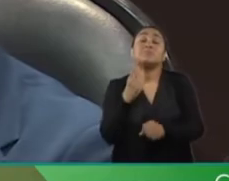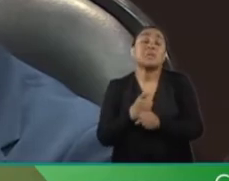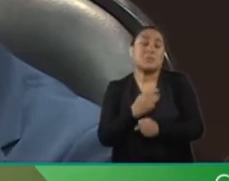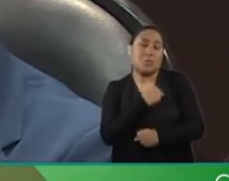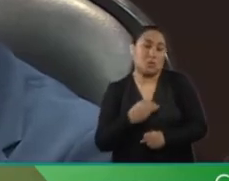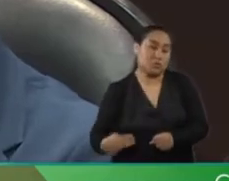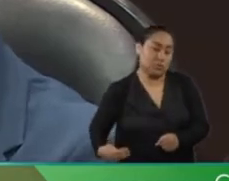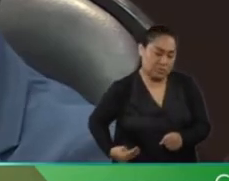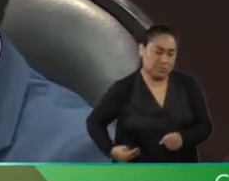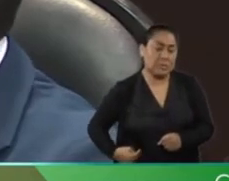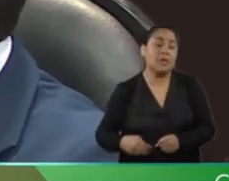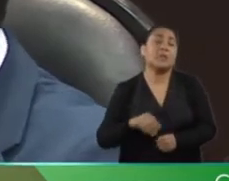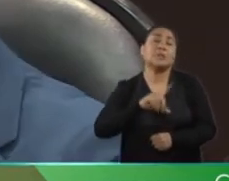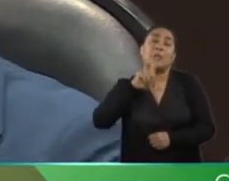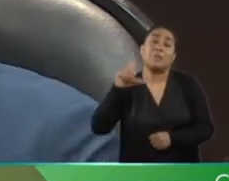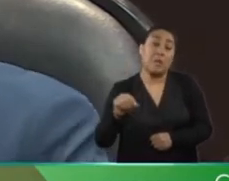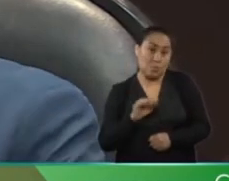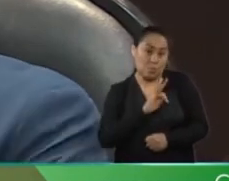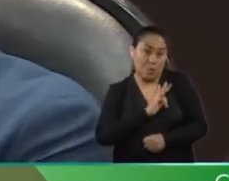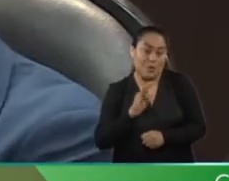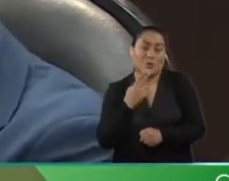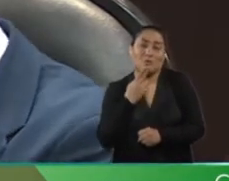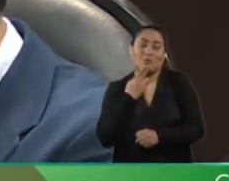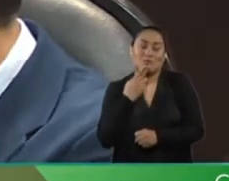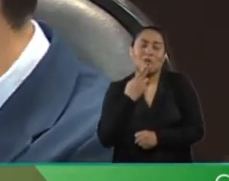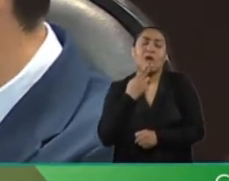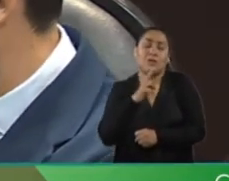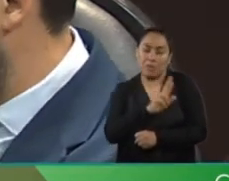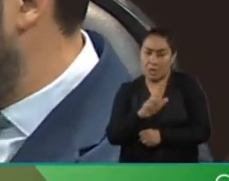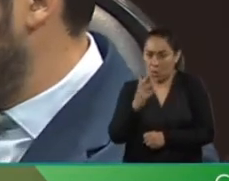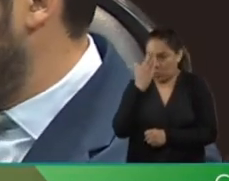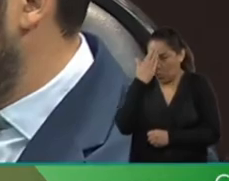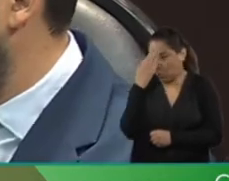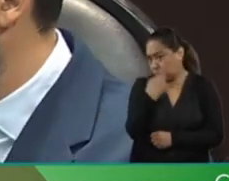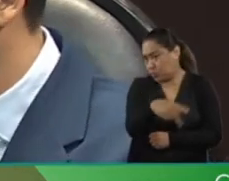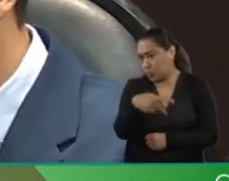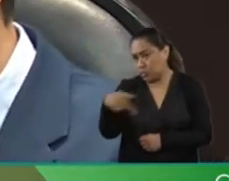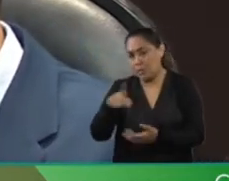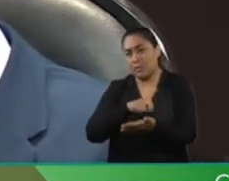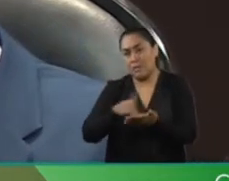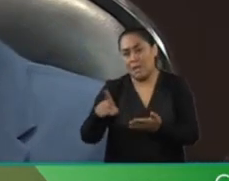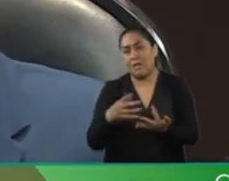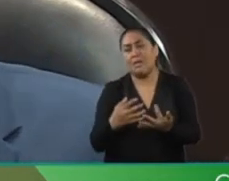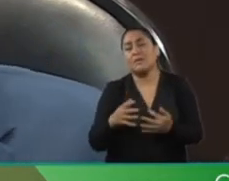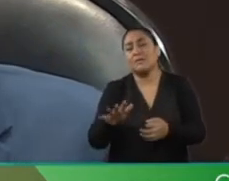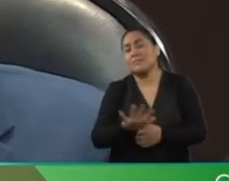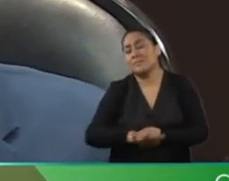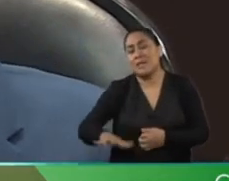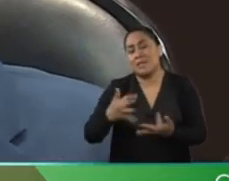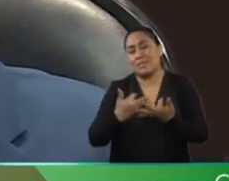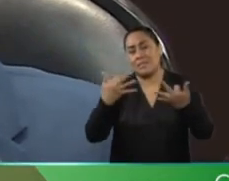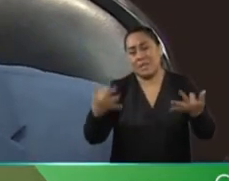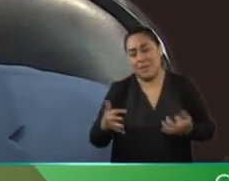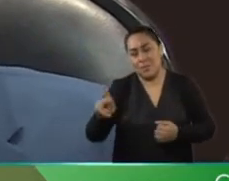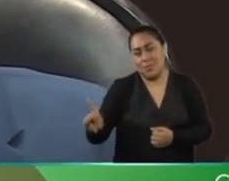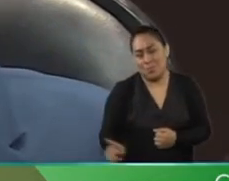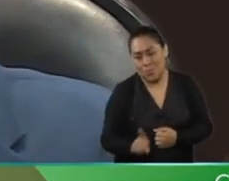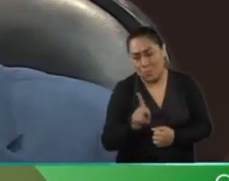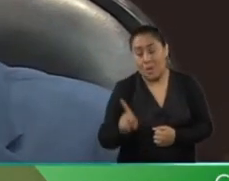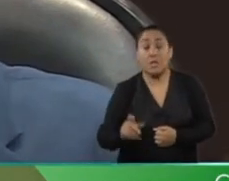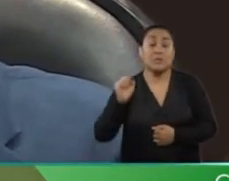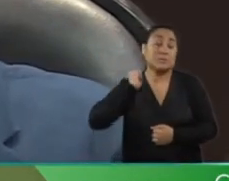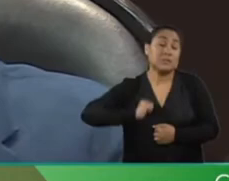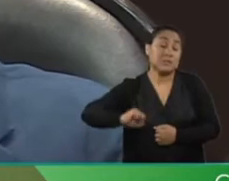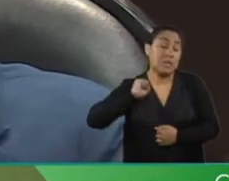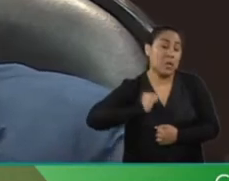La parte positiva fue el reconocimiento de su derecho a las tierras comunales. En el siglo XX, las regiones